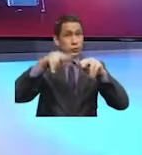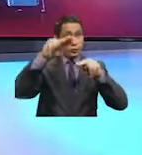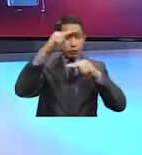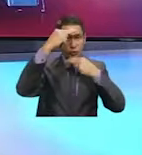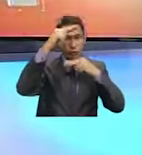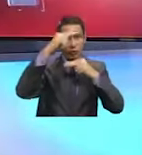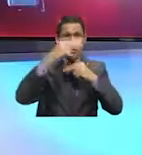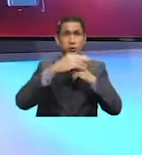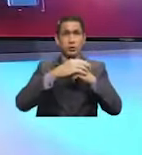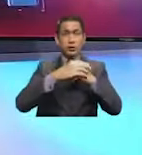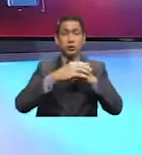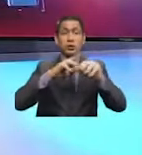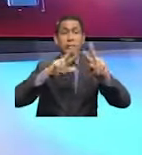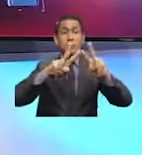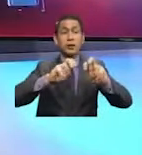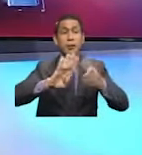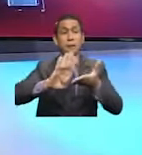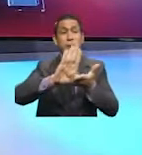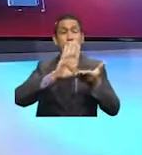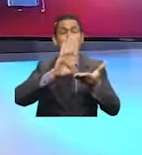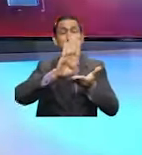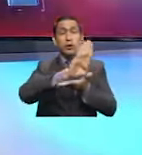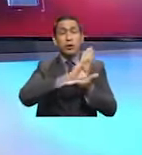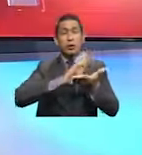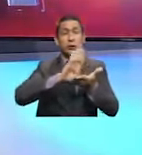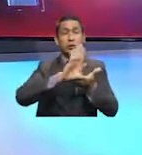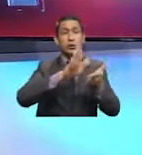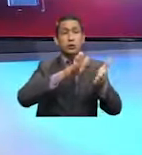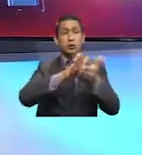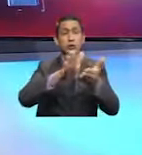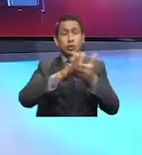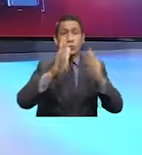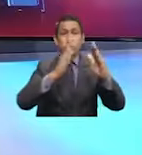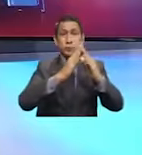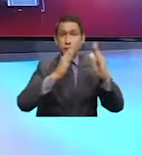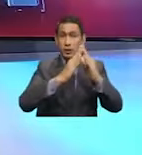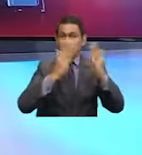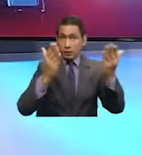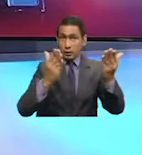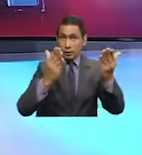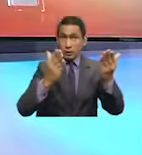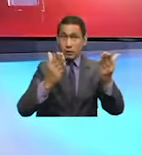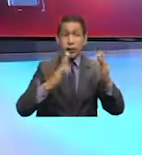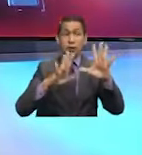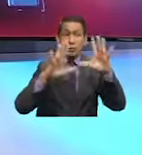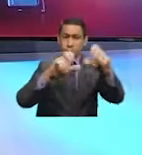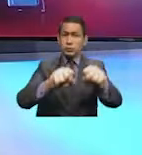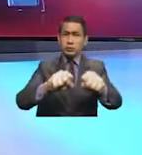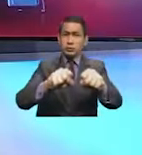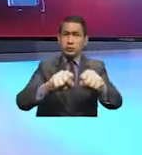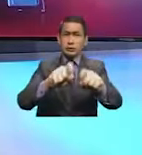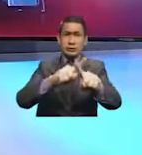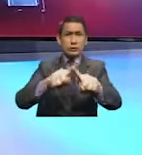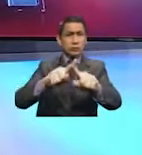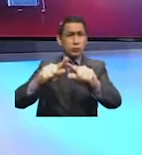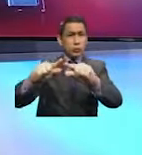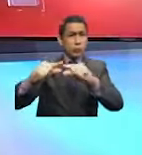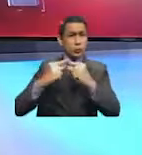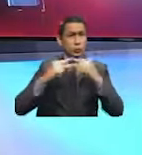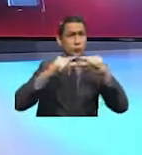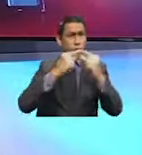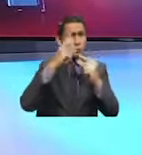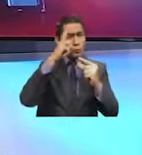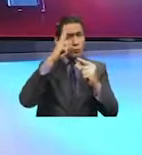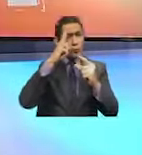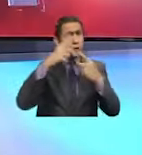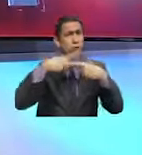intervención a Socio Vivienda de parte de militares, de policía, han caído varios líderes de bandas organizadas. Pero hay otra realidad